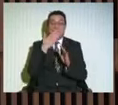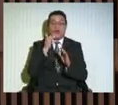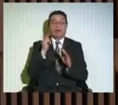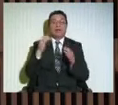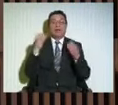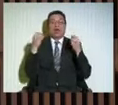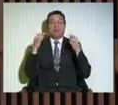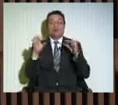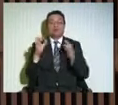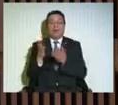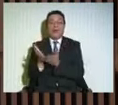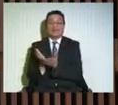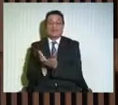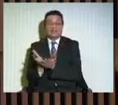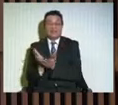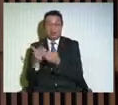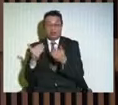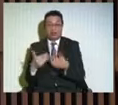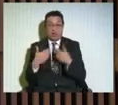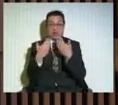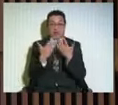de los servicios que entregamos